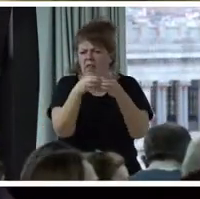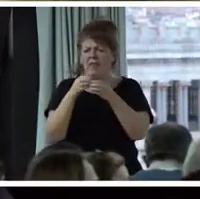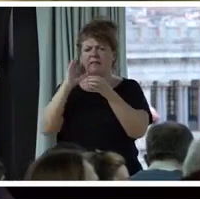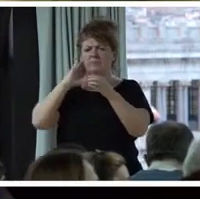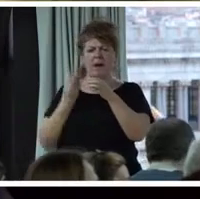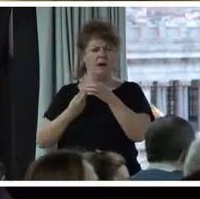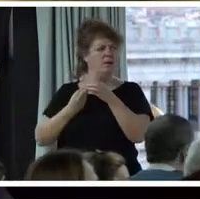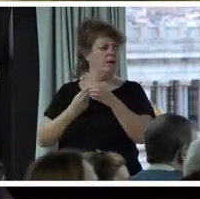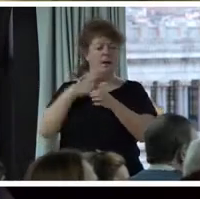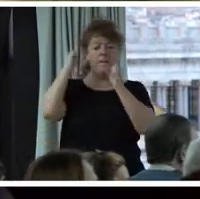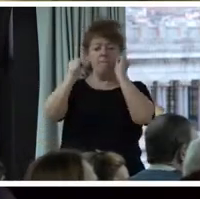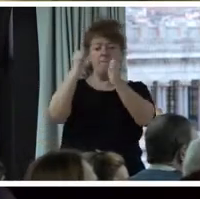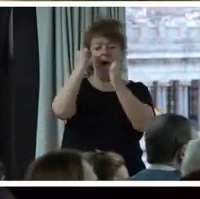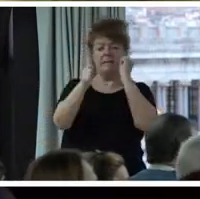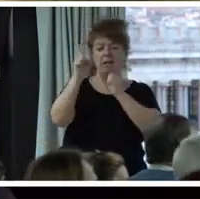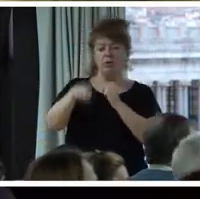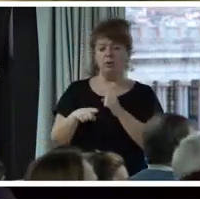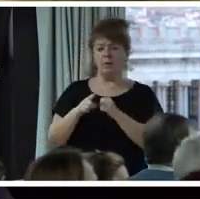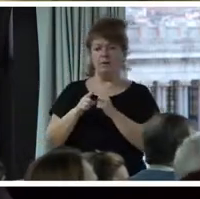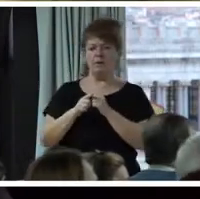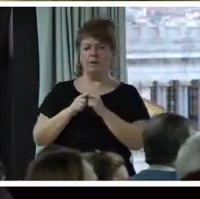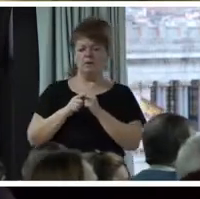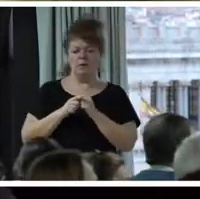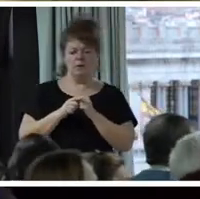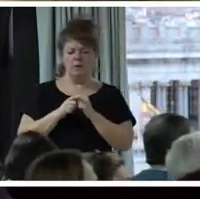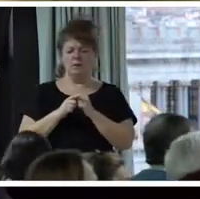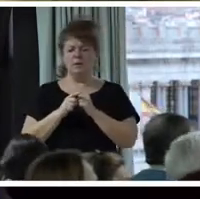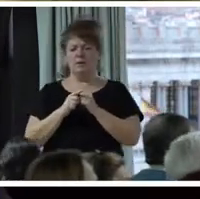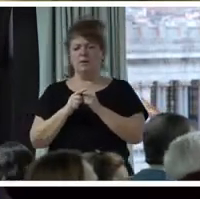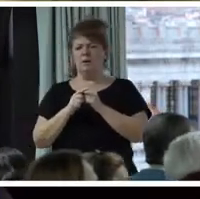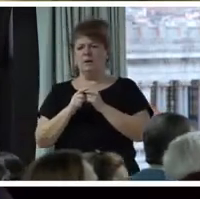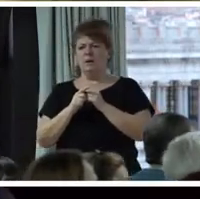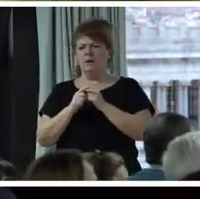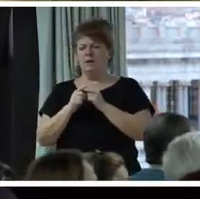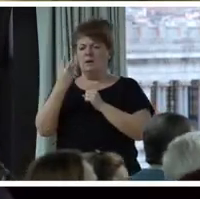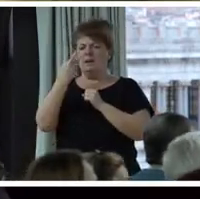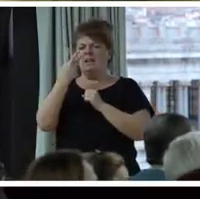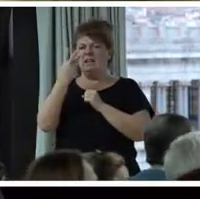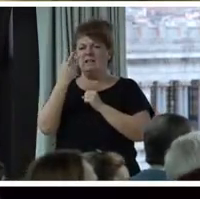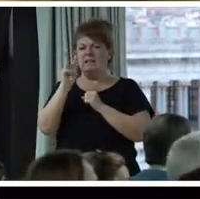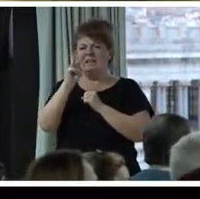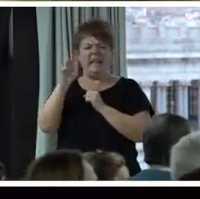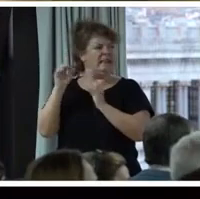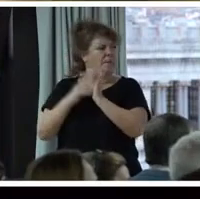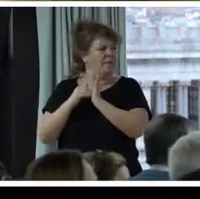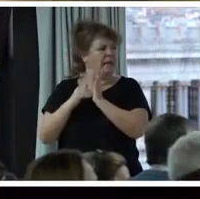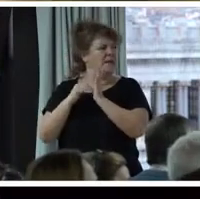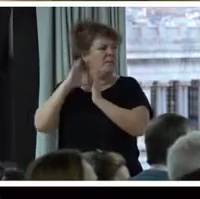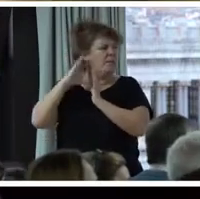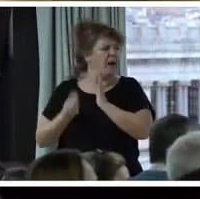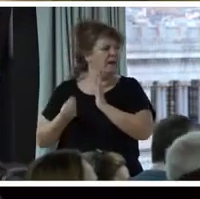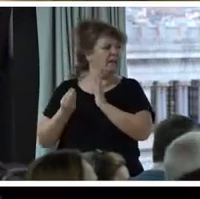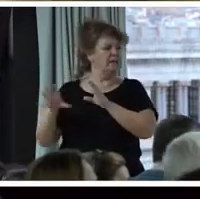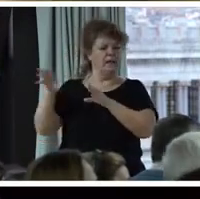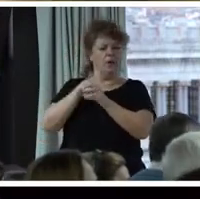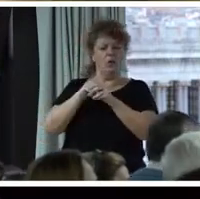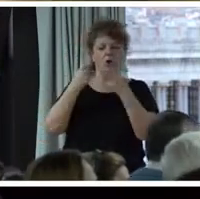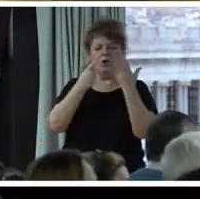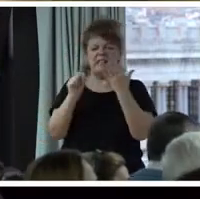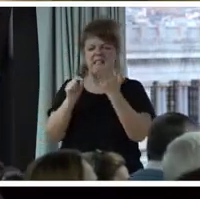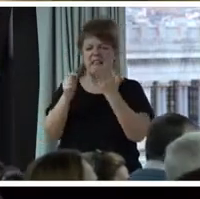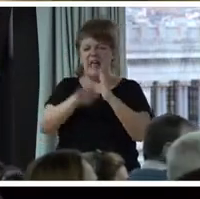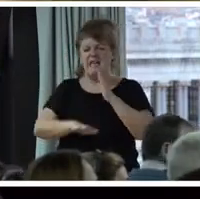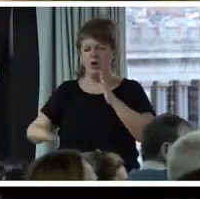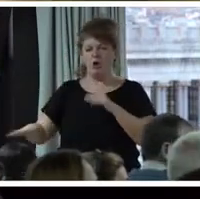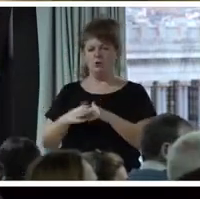palestinas matando ya a 31 palestinos incluidos 60